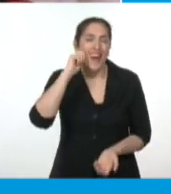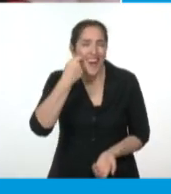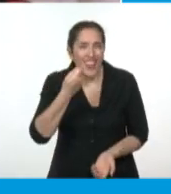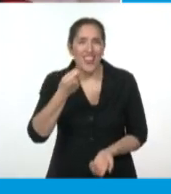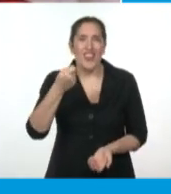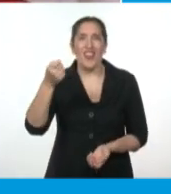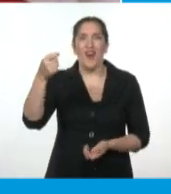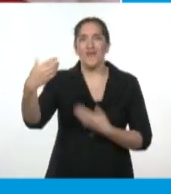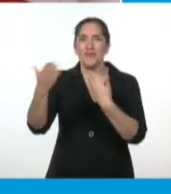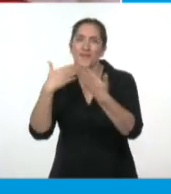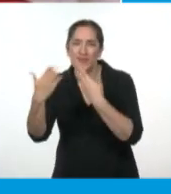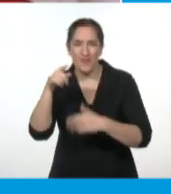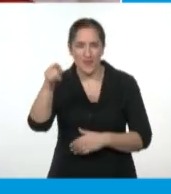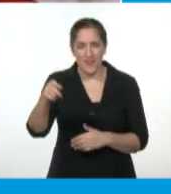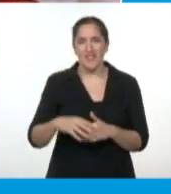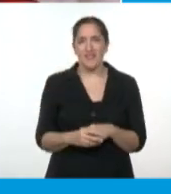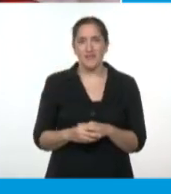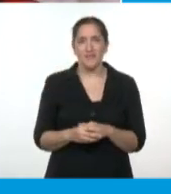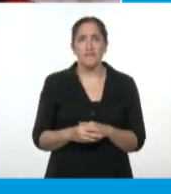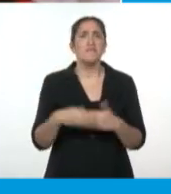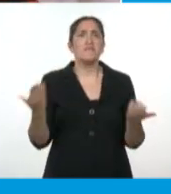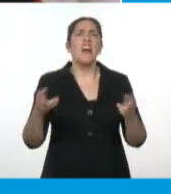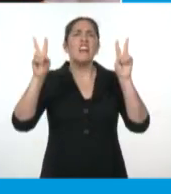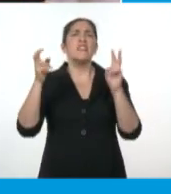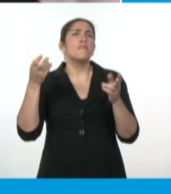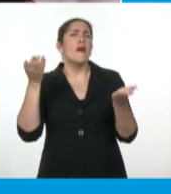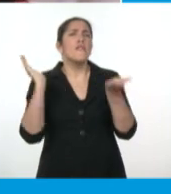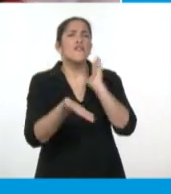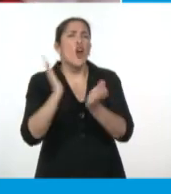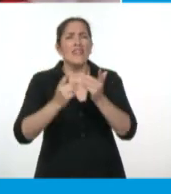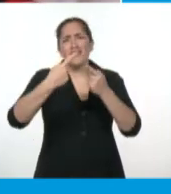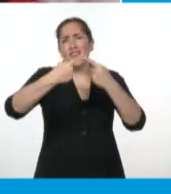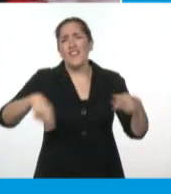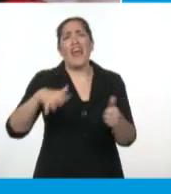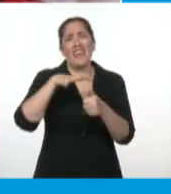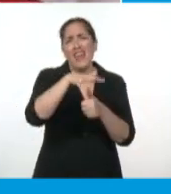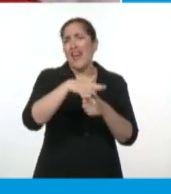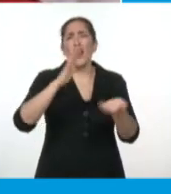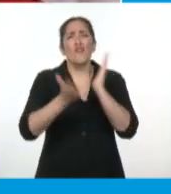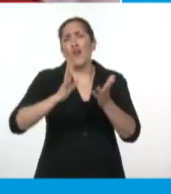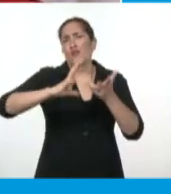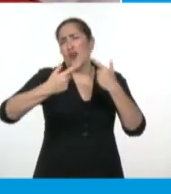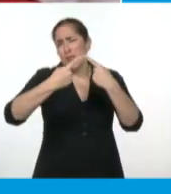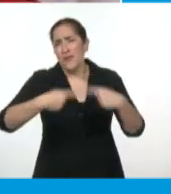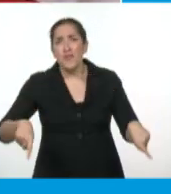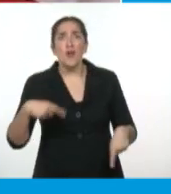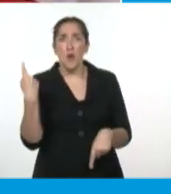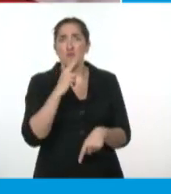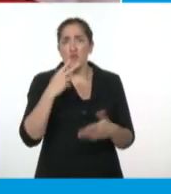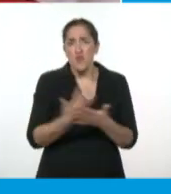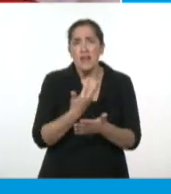nos puedes decir de esto que estamos hablando, de la violencia de género, de las violencias, ¿no? Todos los tipos de violencia que a veces sufrimos las